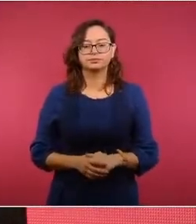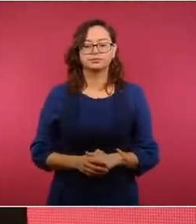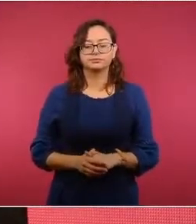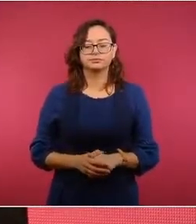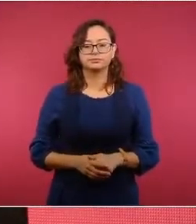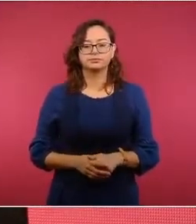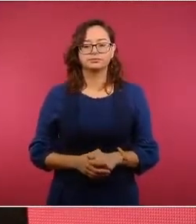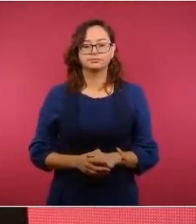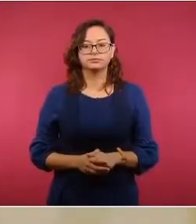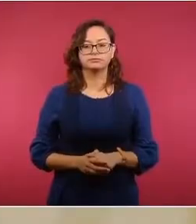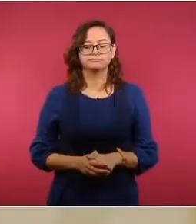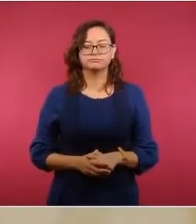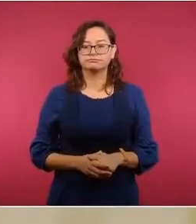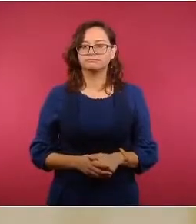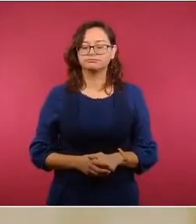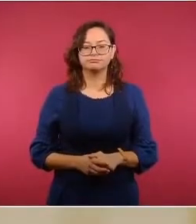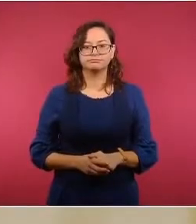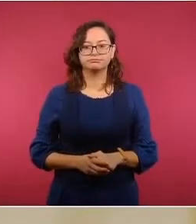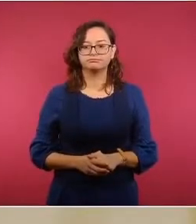Acabo de inaugurar